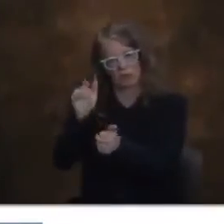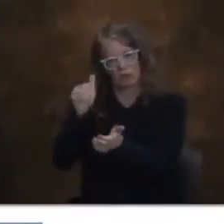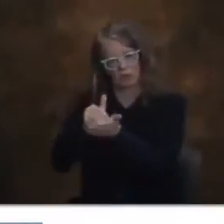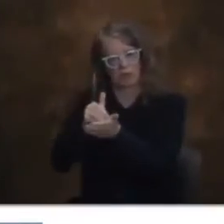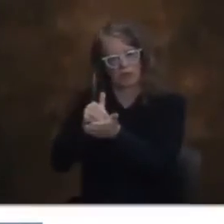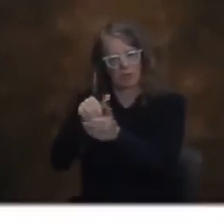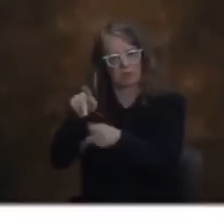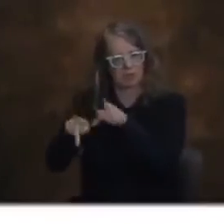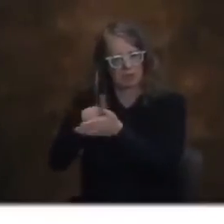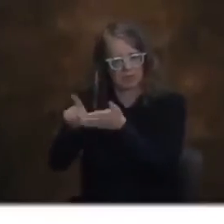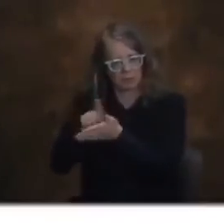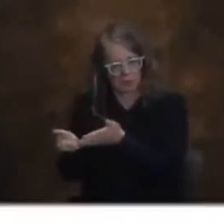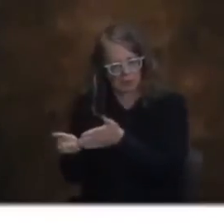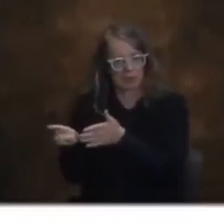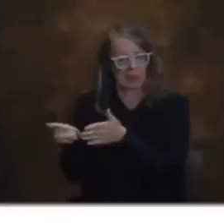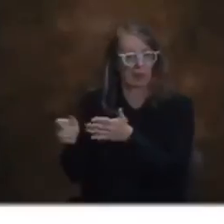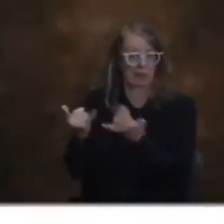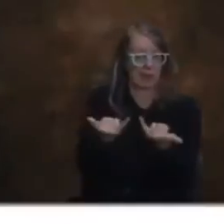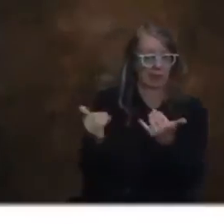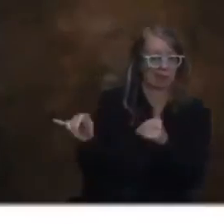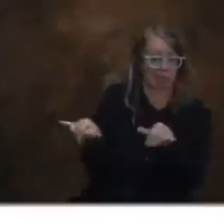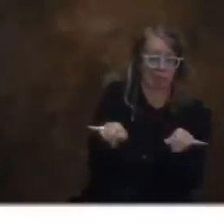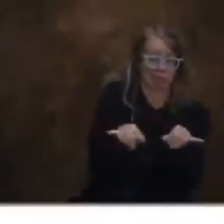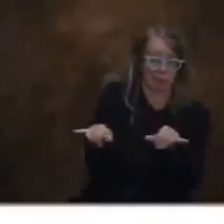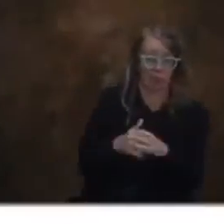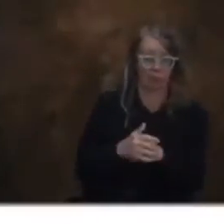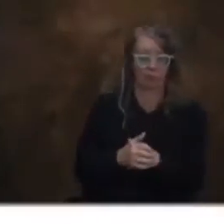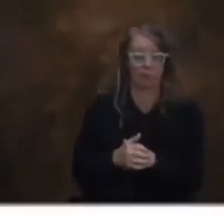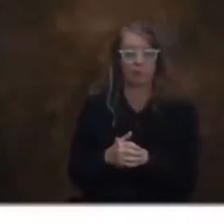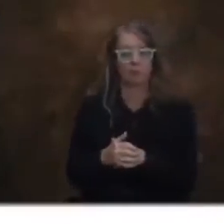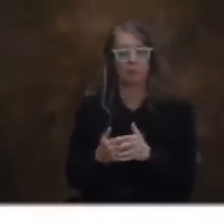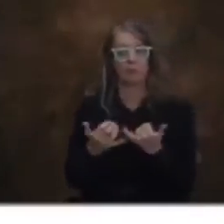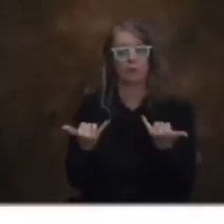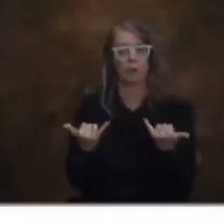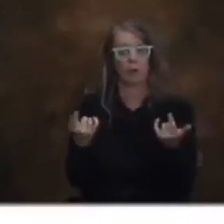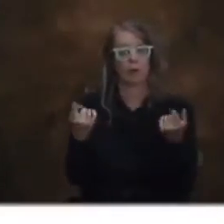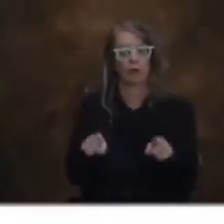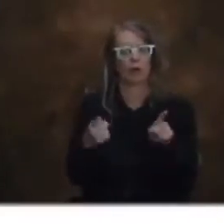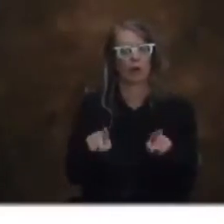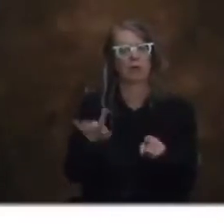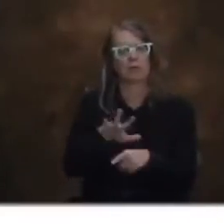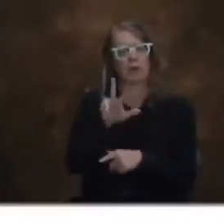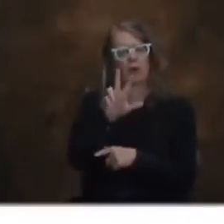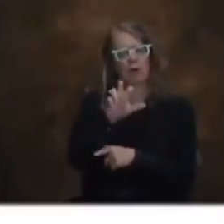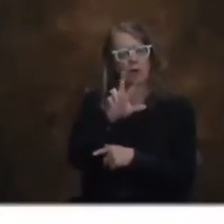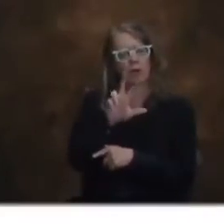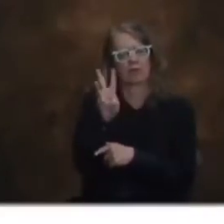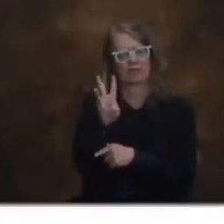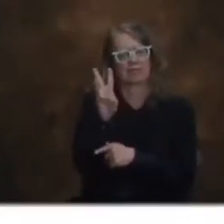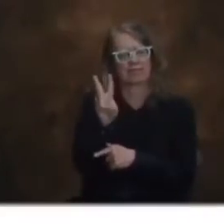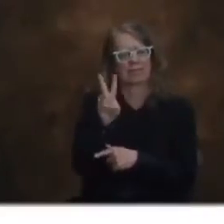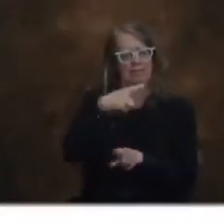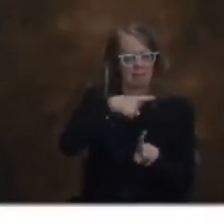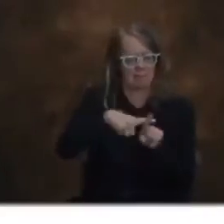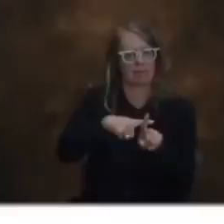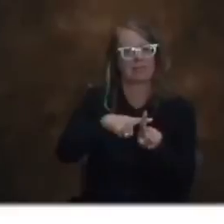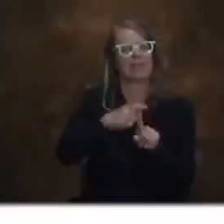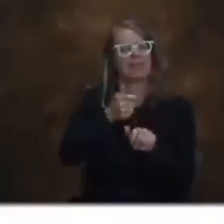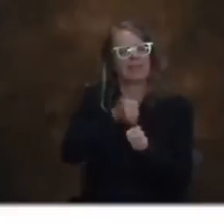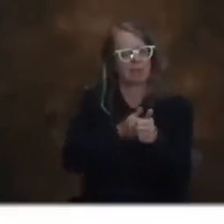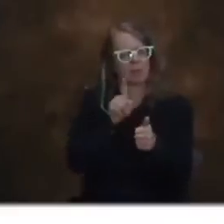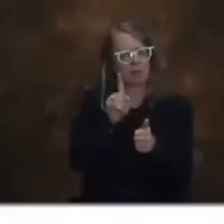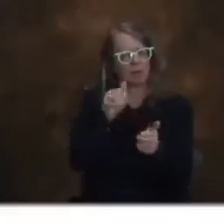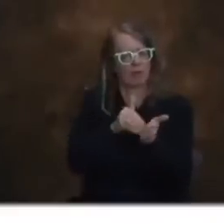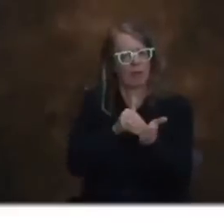1.000 por semana o casi el mil por semana la tasa de incidencia actual es de aproximadamente trescientos sesenta y seis